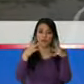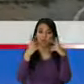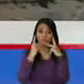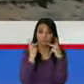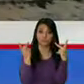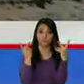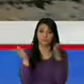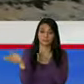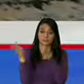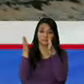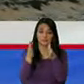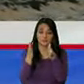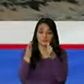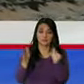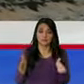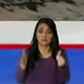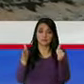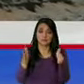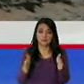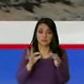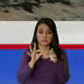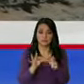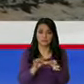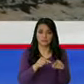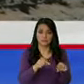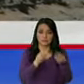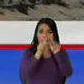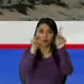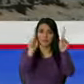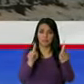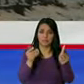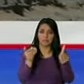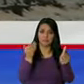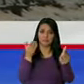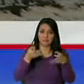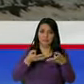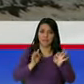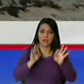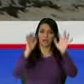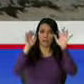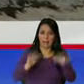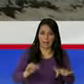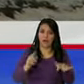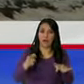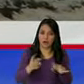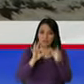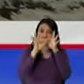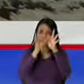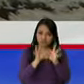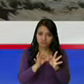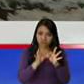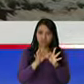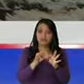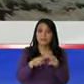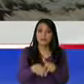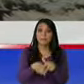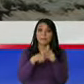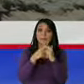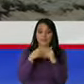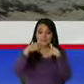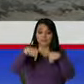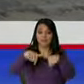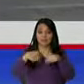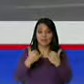Públicas instalarán las vigas para reconstruir un puente que colapsó en febrero del año pasado. Los trabajos se iniciarán en las primeras horas